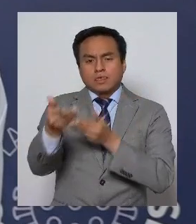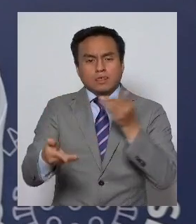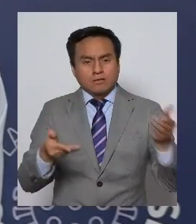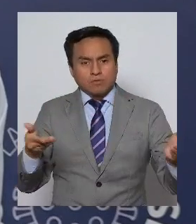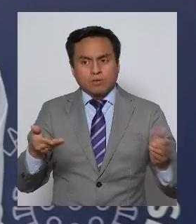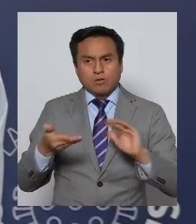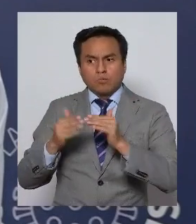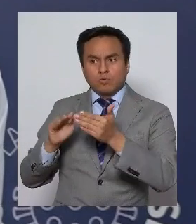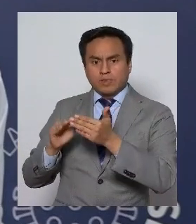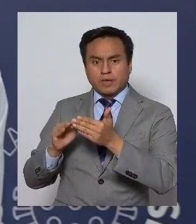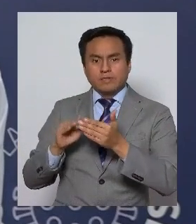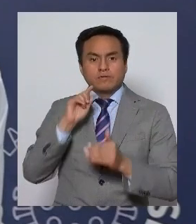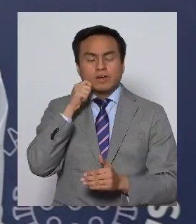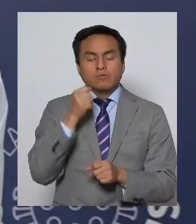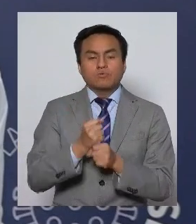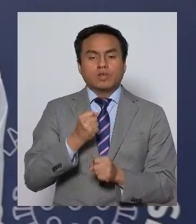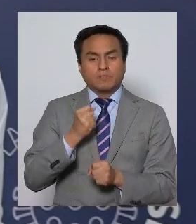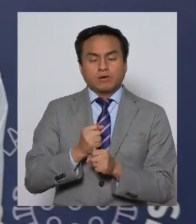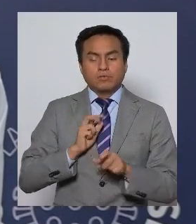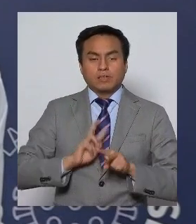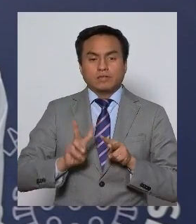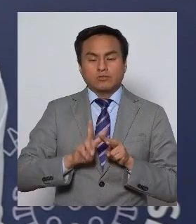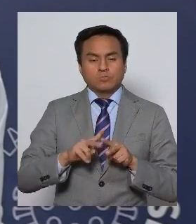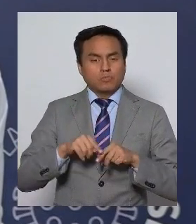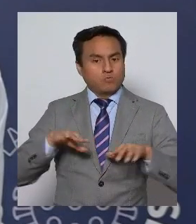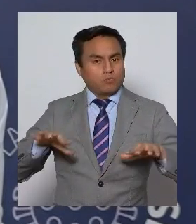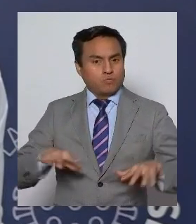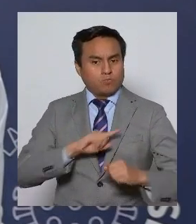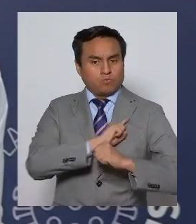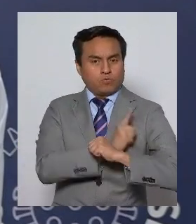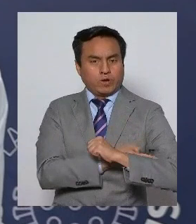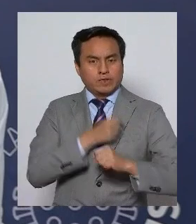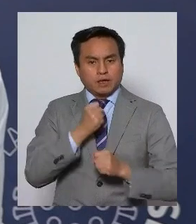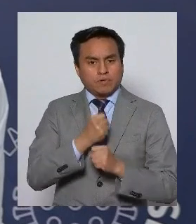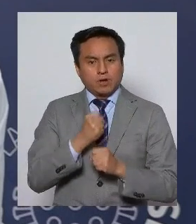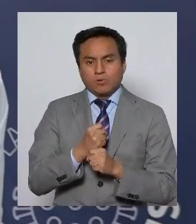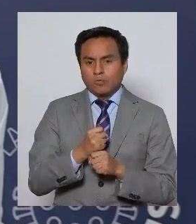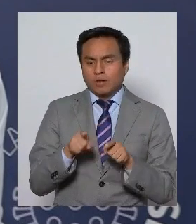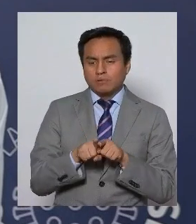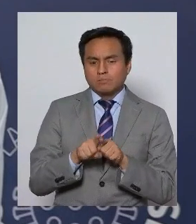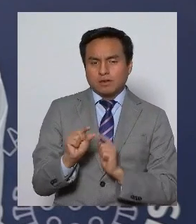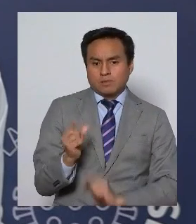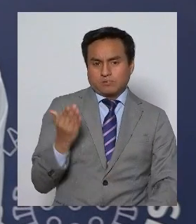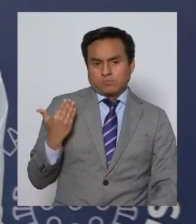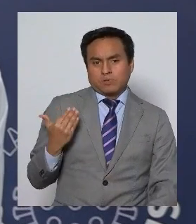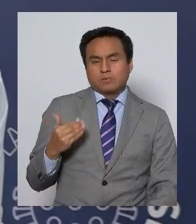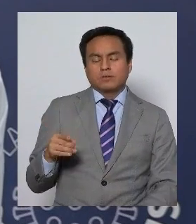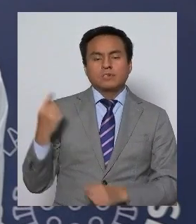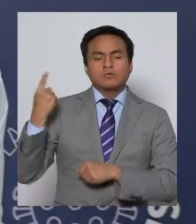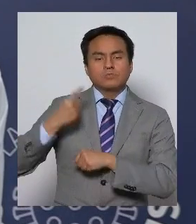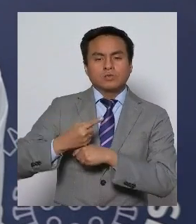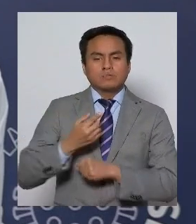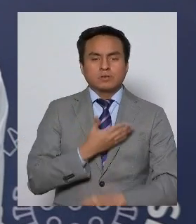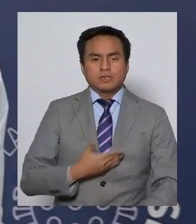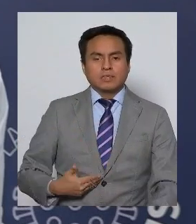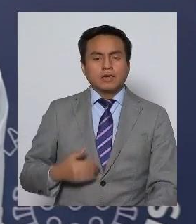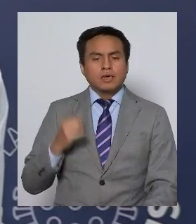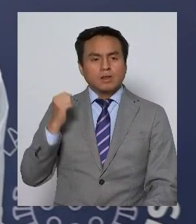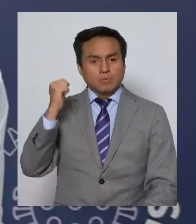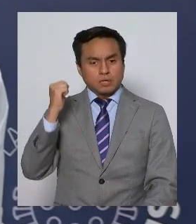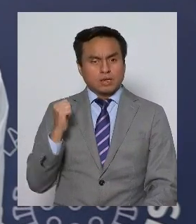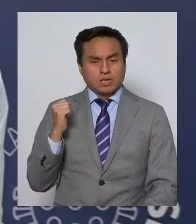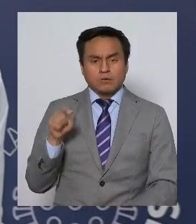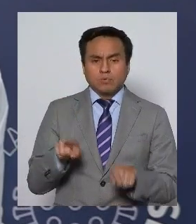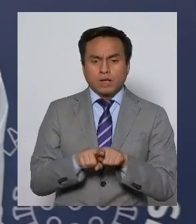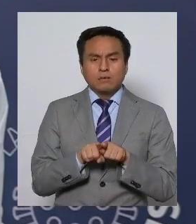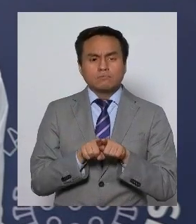entre la comunidad. Y es un trabajo que se está haciendo fuertemente a partir de los últimos días por instrucción del presidente de la República